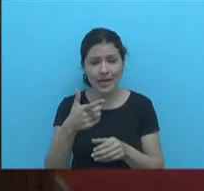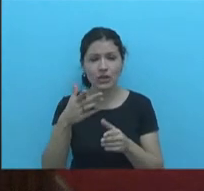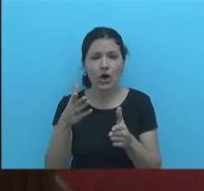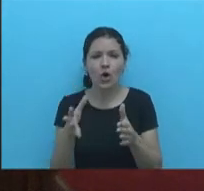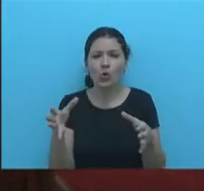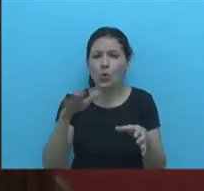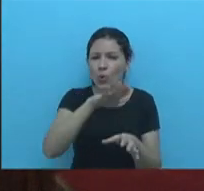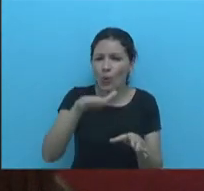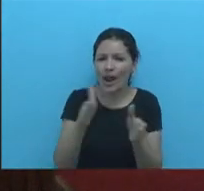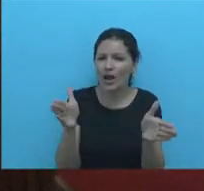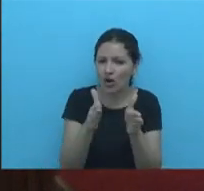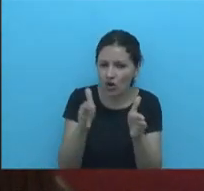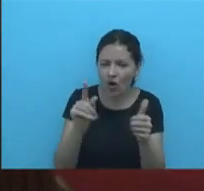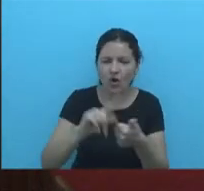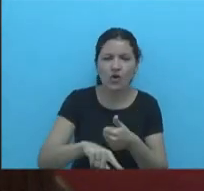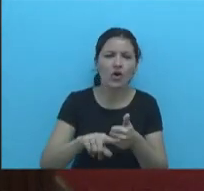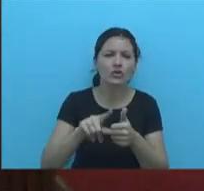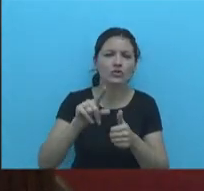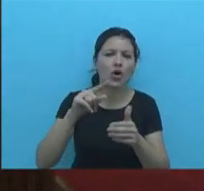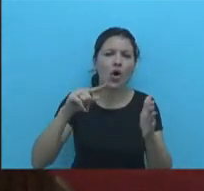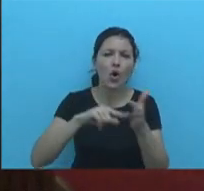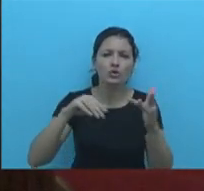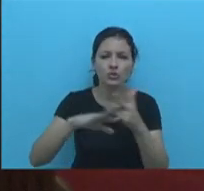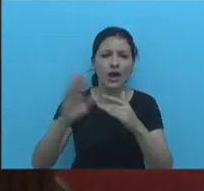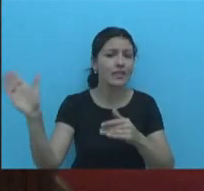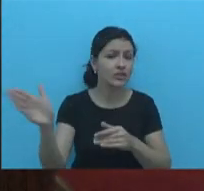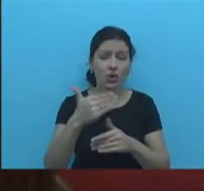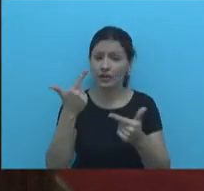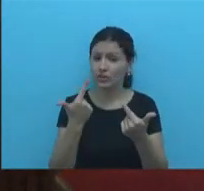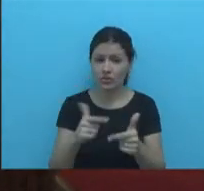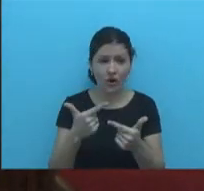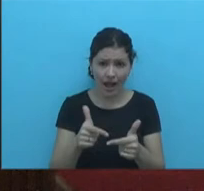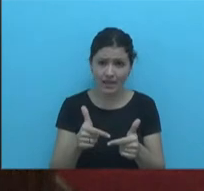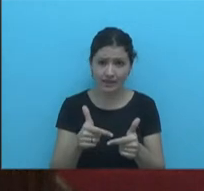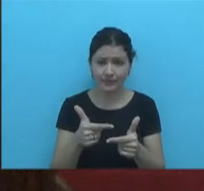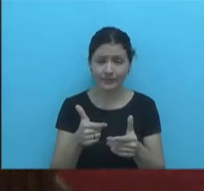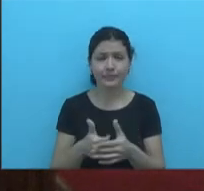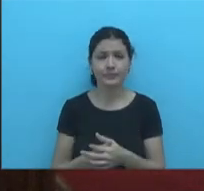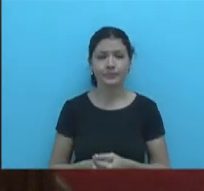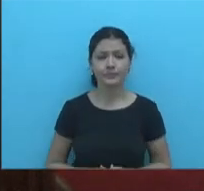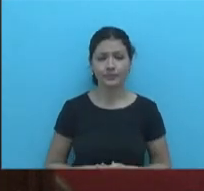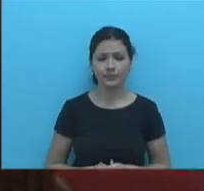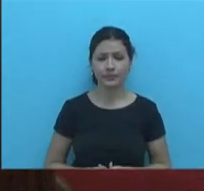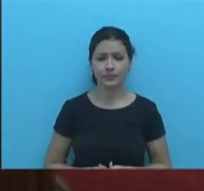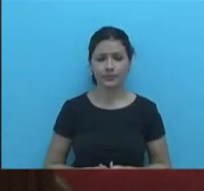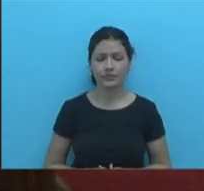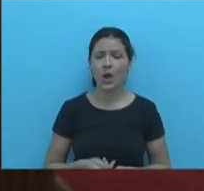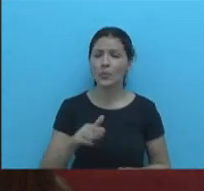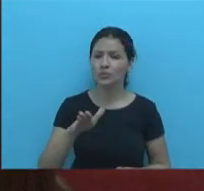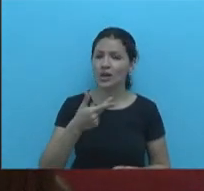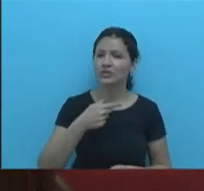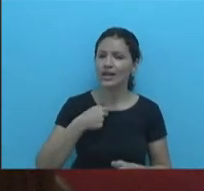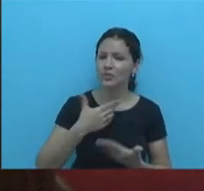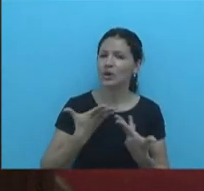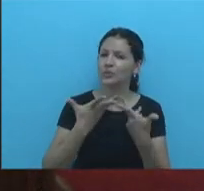muy costosos o no están disponibles en todas las ciudades. Por esto creemos que es necesario facilitar que en todas las ciudades donde existe una escuela